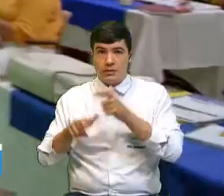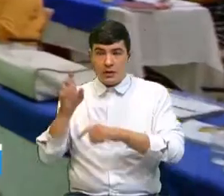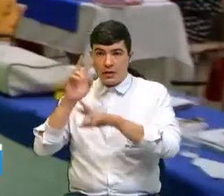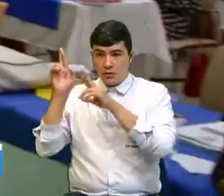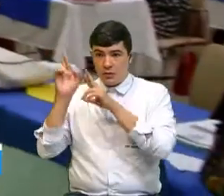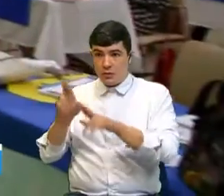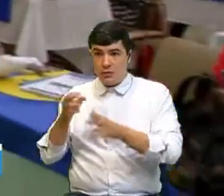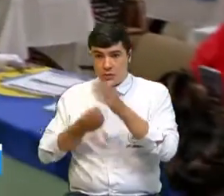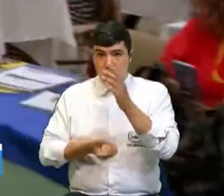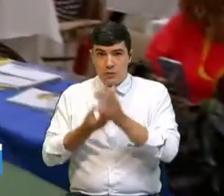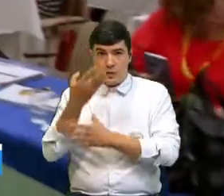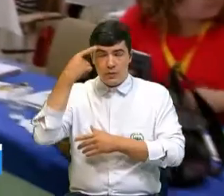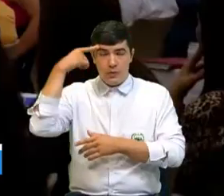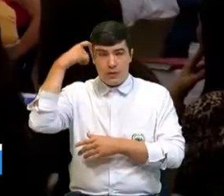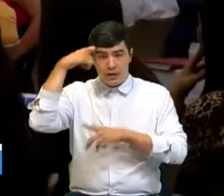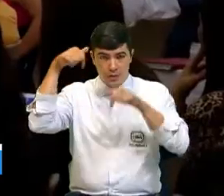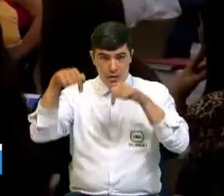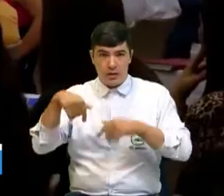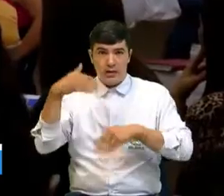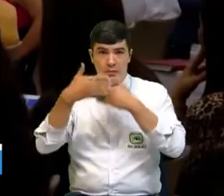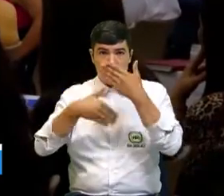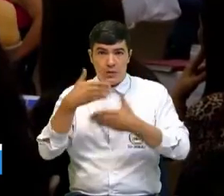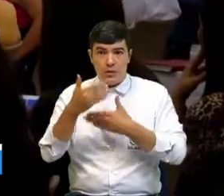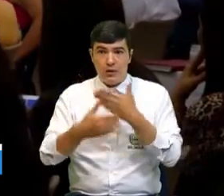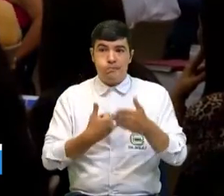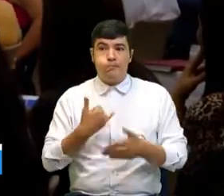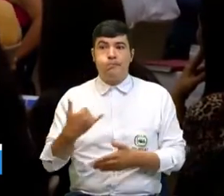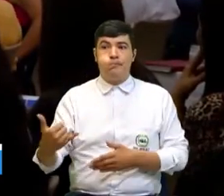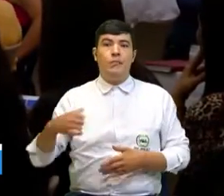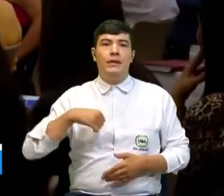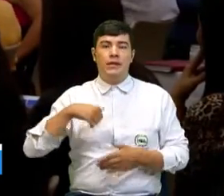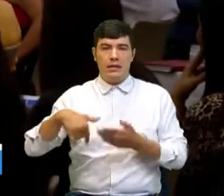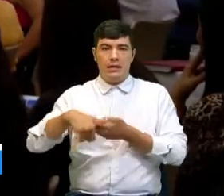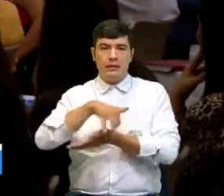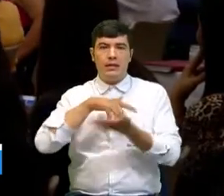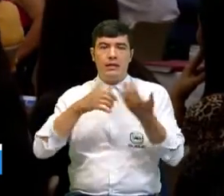destacaron los nuevos retos tributarios que tendrá Santander en el transcurso de 2020.